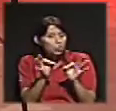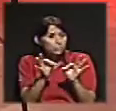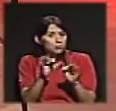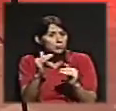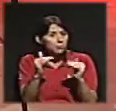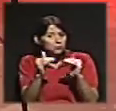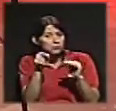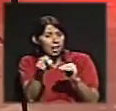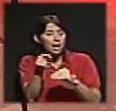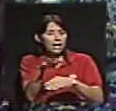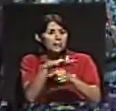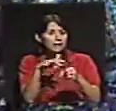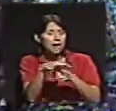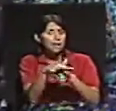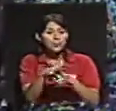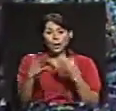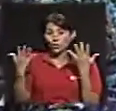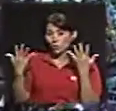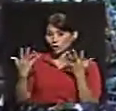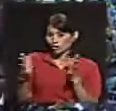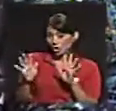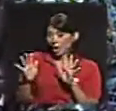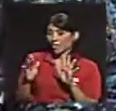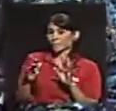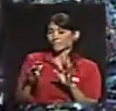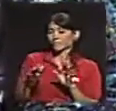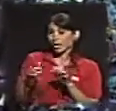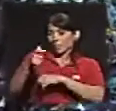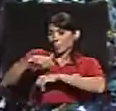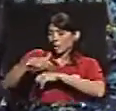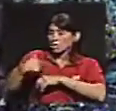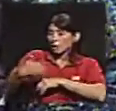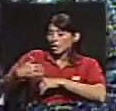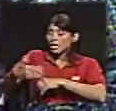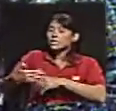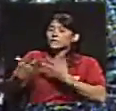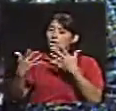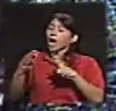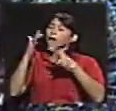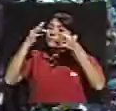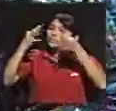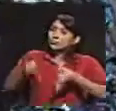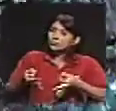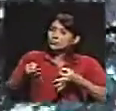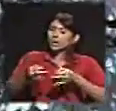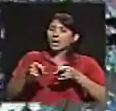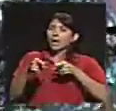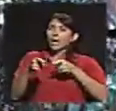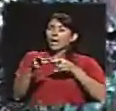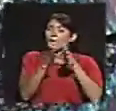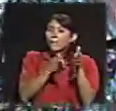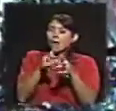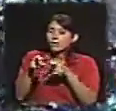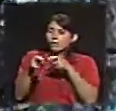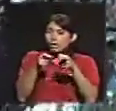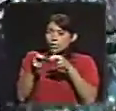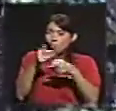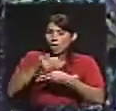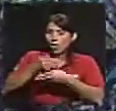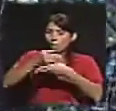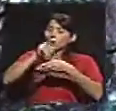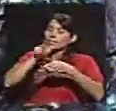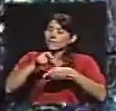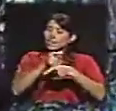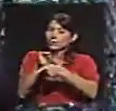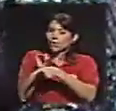sostenible a esta isla? Bueno, una vez que ya se determine que esto dentro del plan regulador hay que hacer una corrección, que es otro de